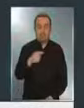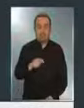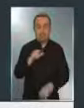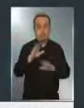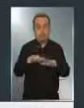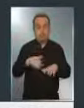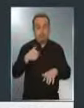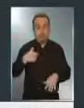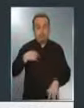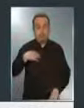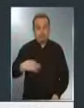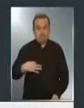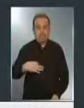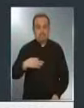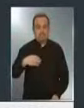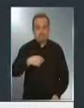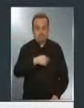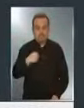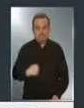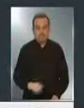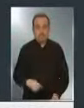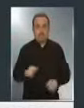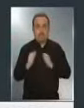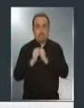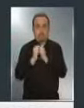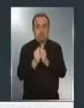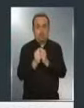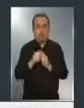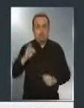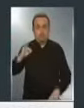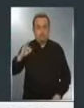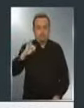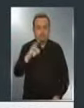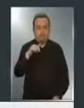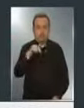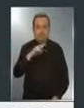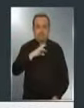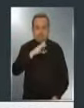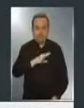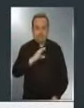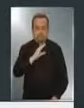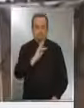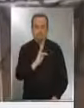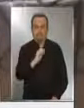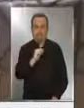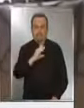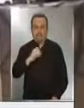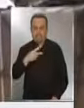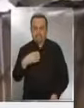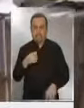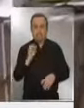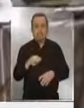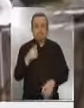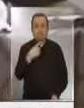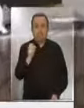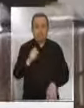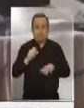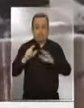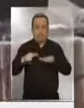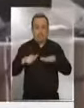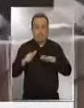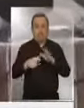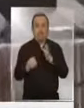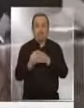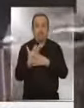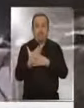Propios ciudadanos chinos acompañados del personal de la Fuerza Aérea Chilena quienes cargaron uno a uno los 117 ventiladores